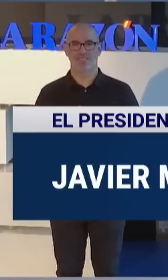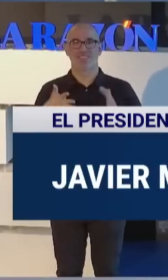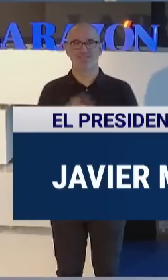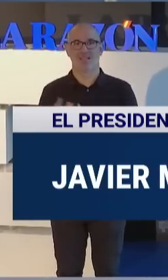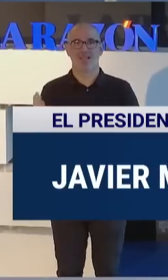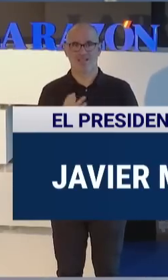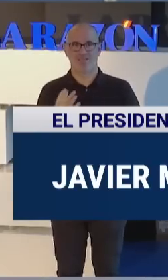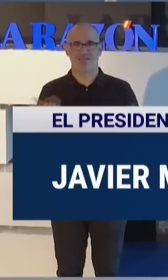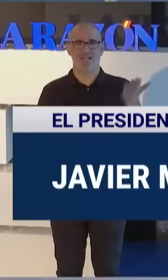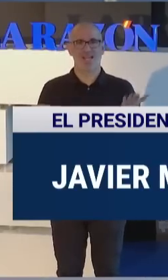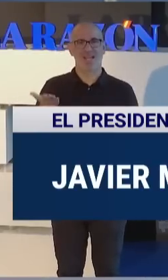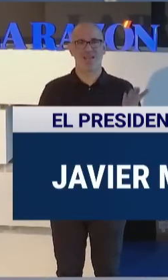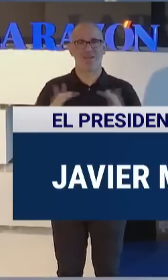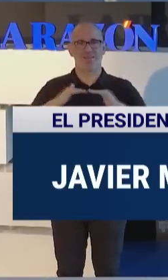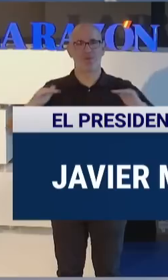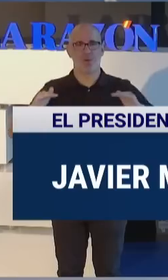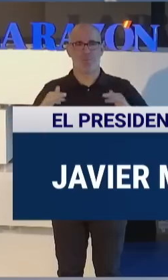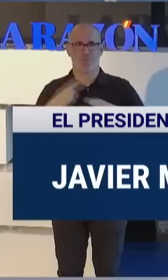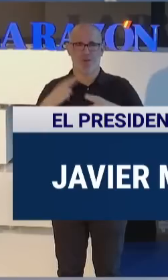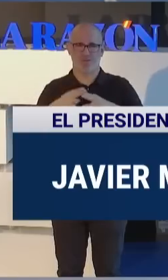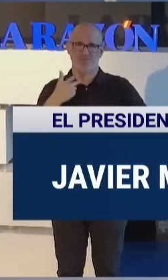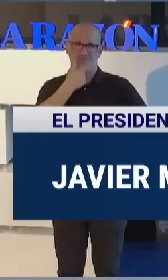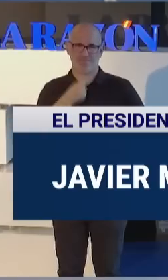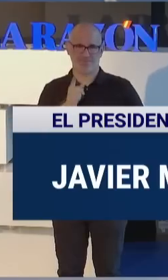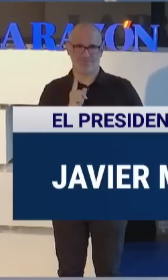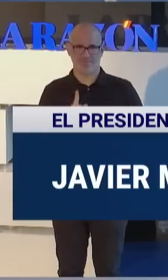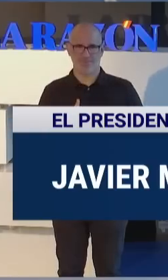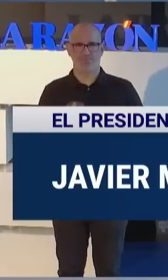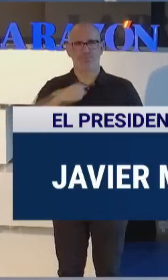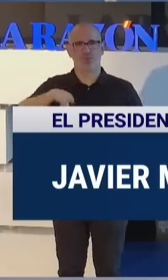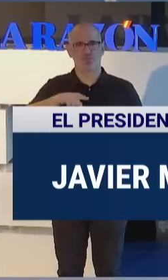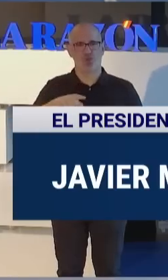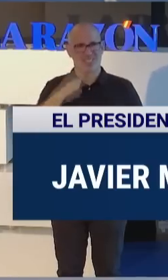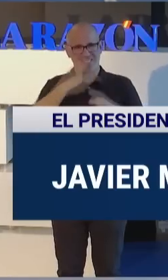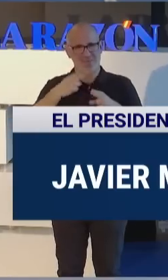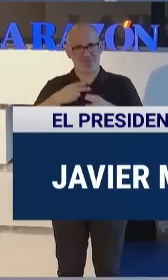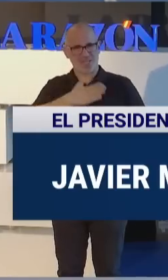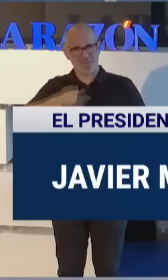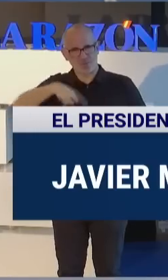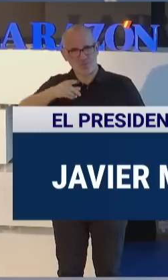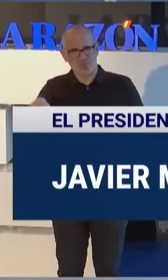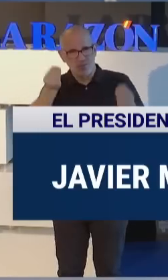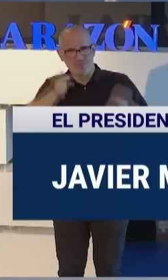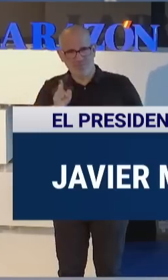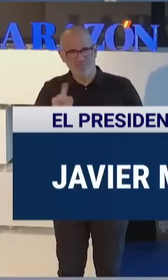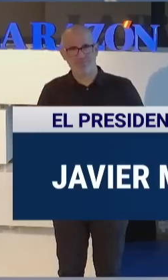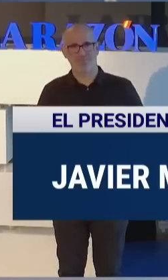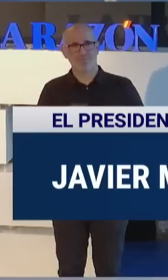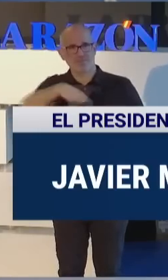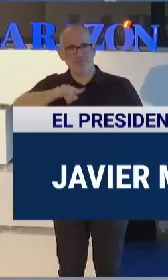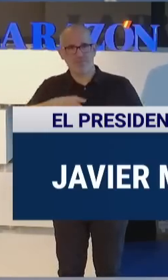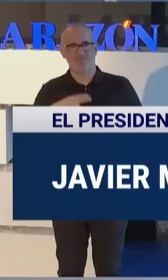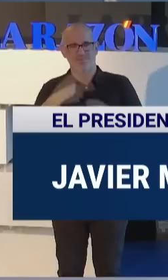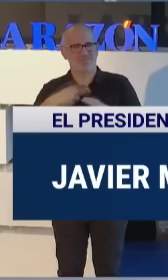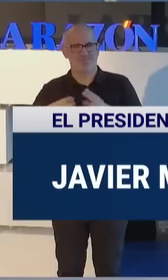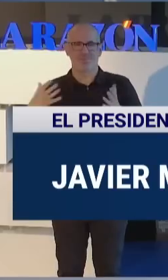digamos, el equilibrio político, ustedes no crean que a los políticos les interesa que ustedes estén mejor, no, eso es mentira. Lo único que les interesa es estar bien ellos